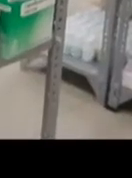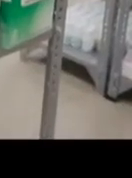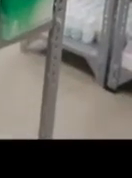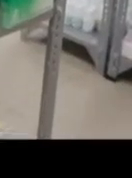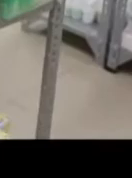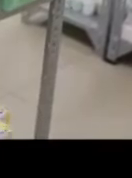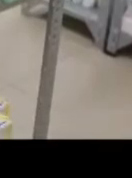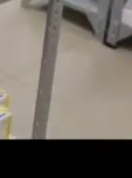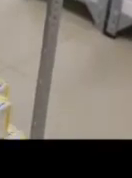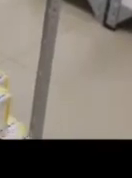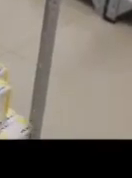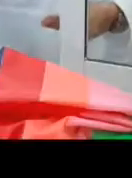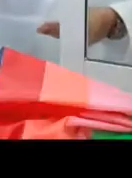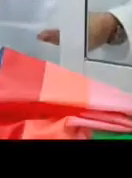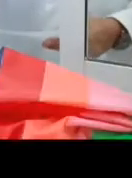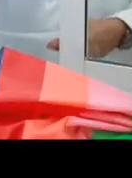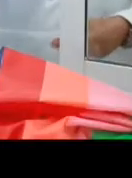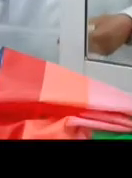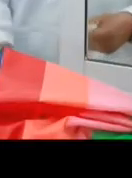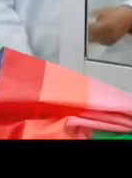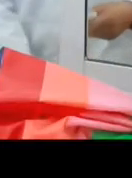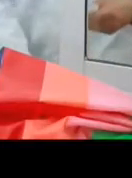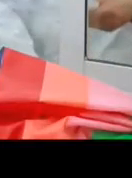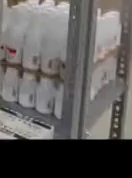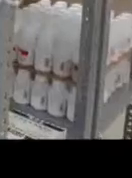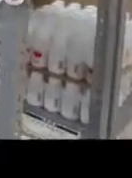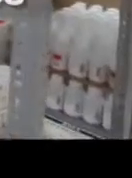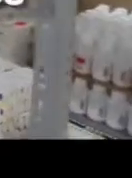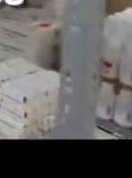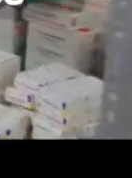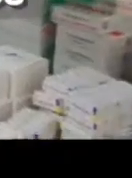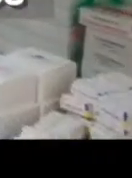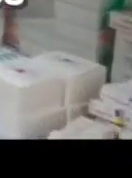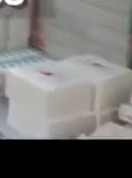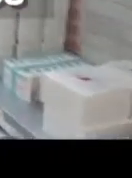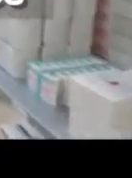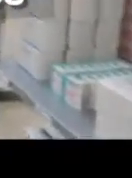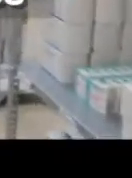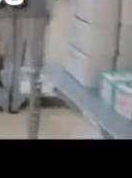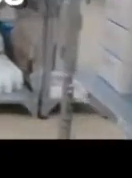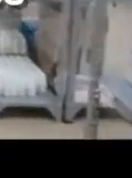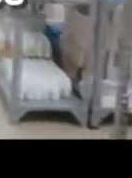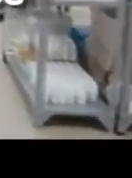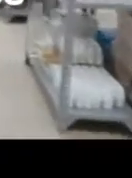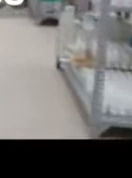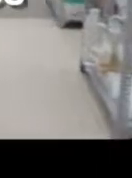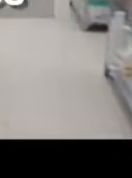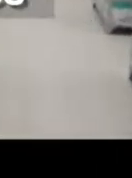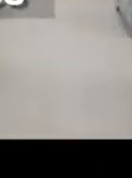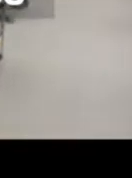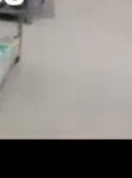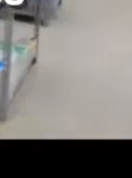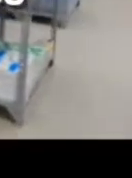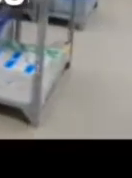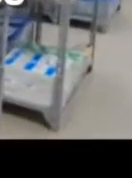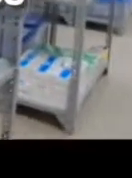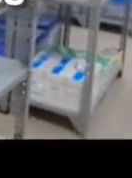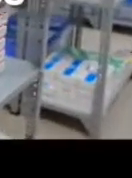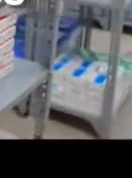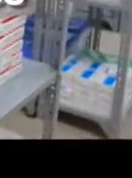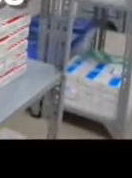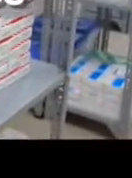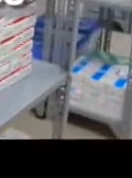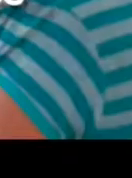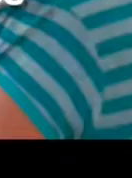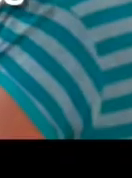vez mayor en medicamentos es así que el presupuesto de salud codificado para medicamentos dispositivos e insumos en el